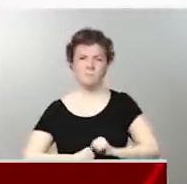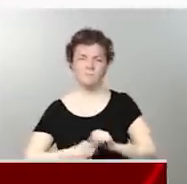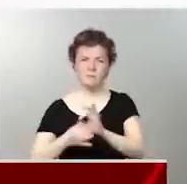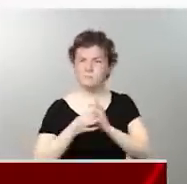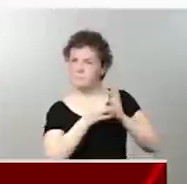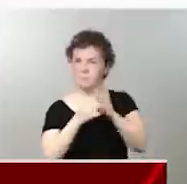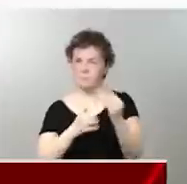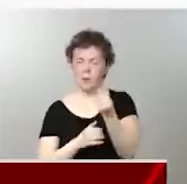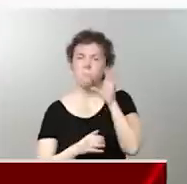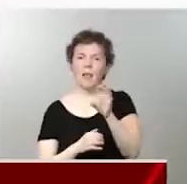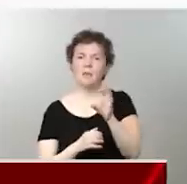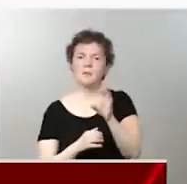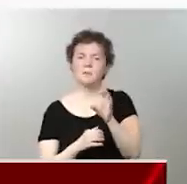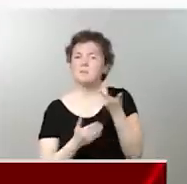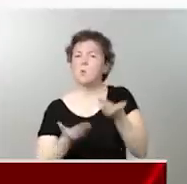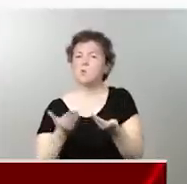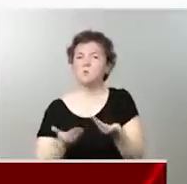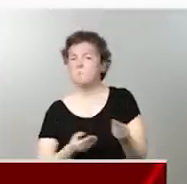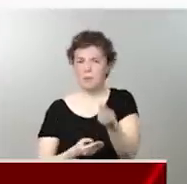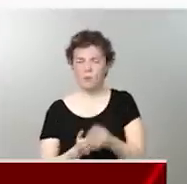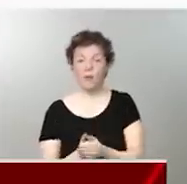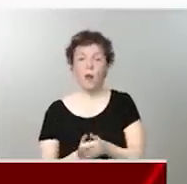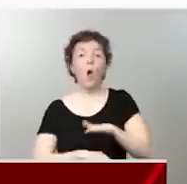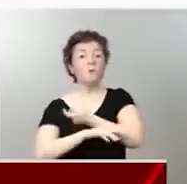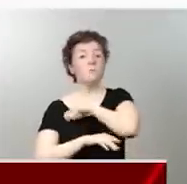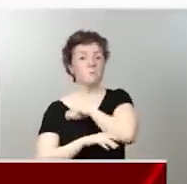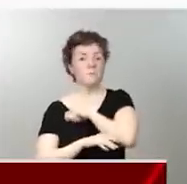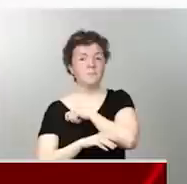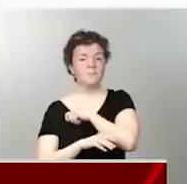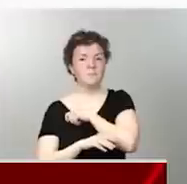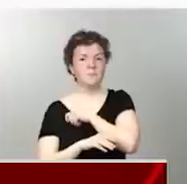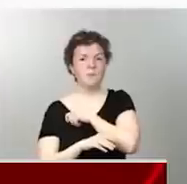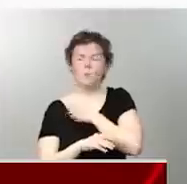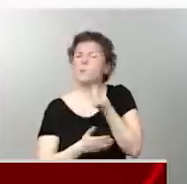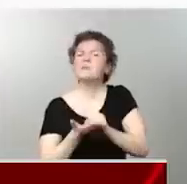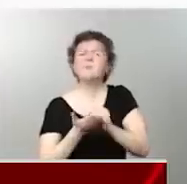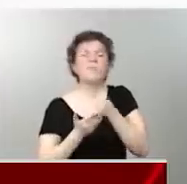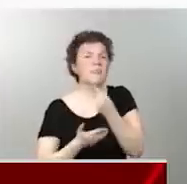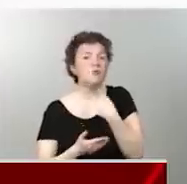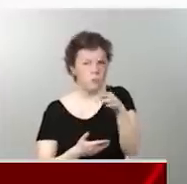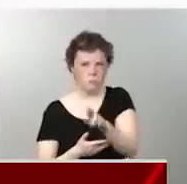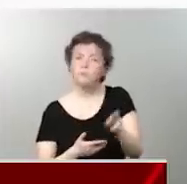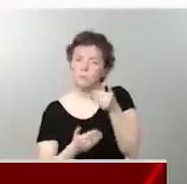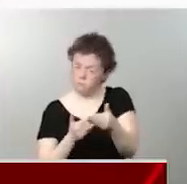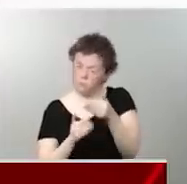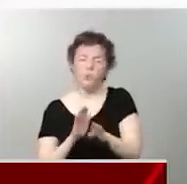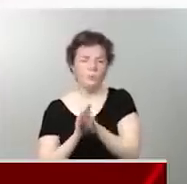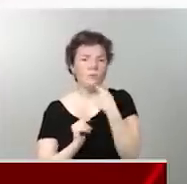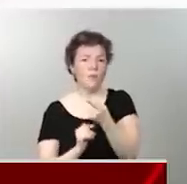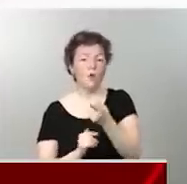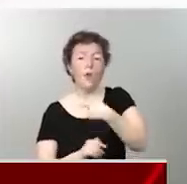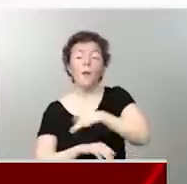es la historia. Entonces, ¿qué es lo que están haciendo? Fabricarse efectivamente un código penal a la medida. ¿Pero a la medida de quién? De gente que ha cometido